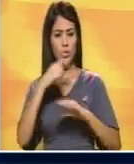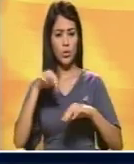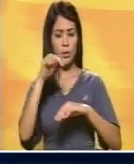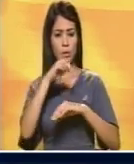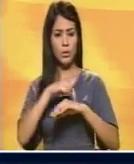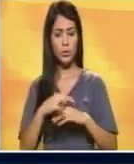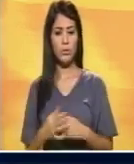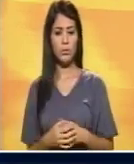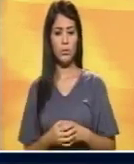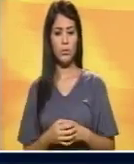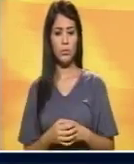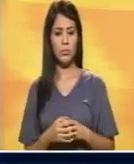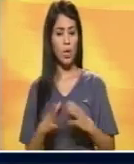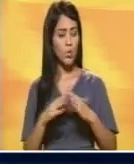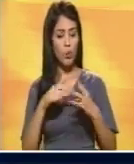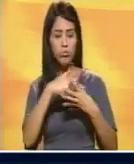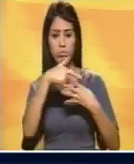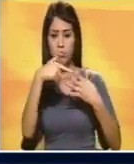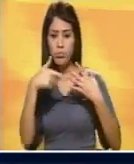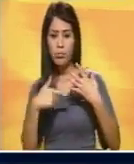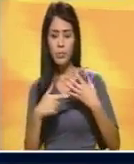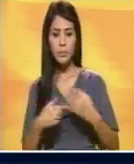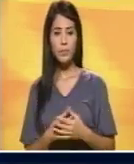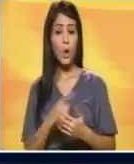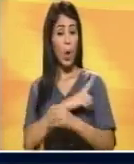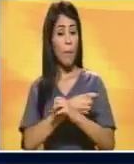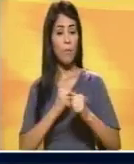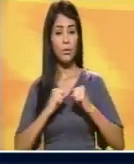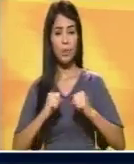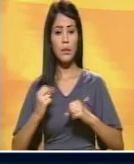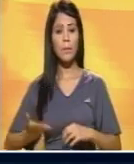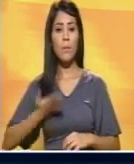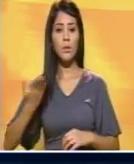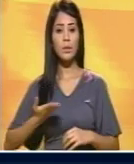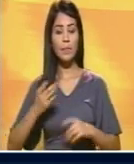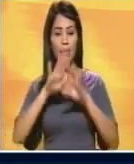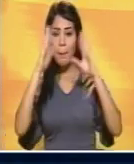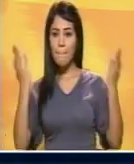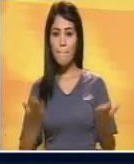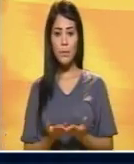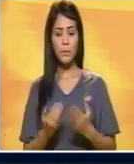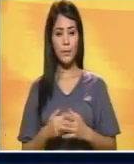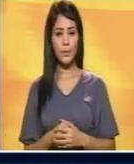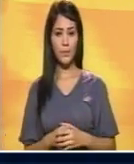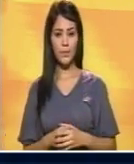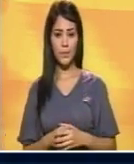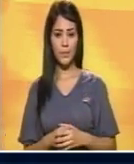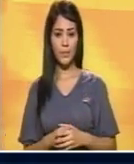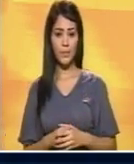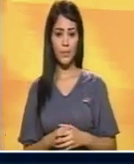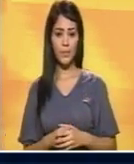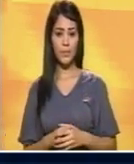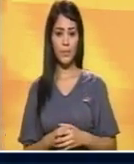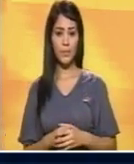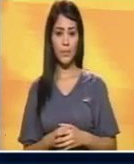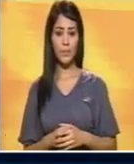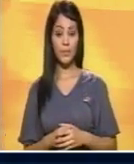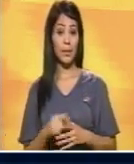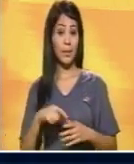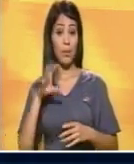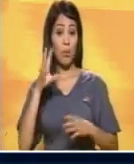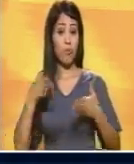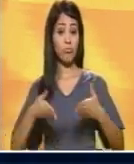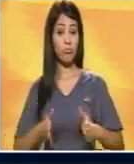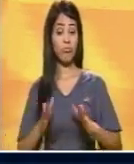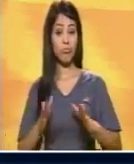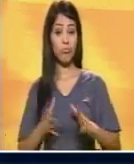en todos los planos, con las potencias emergentes más importantes del mundo. Es este el otro mundo que ya nació,